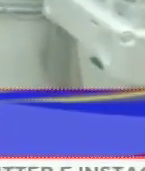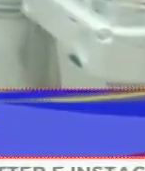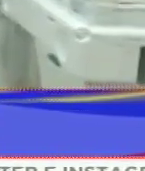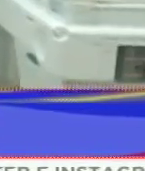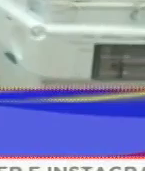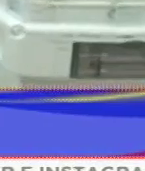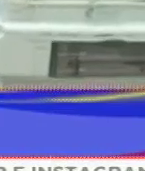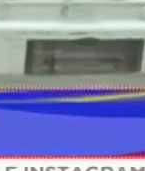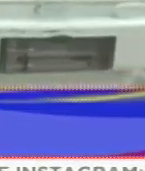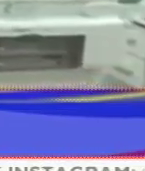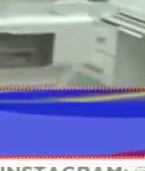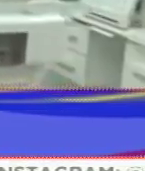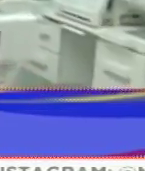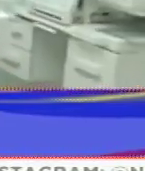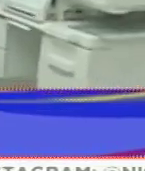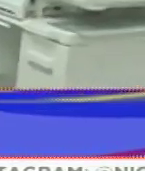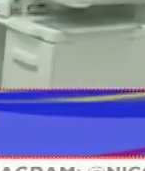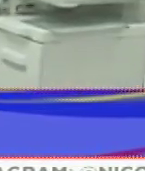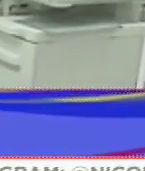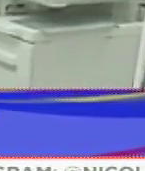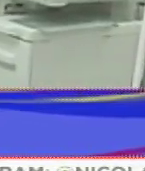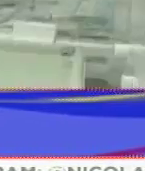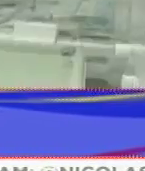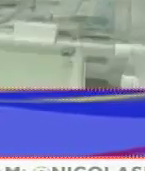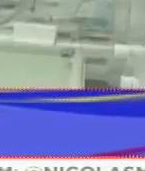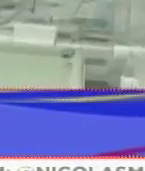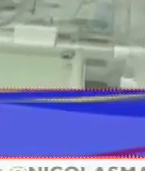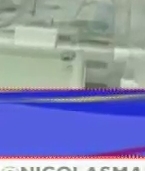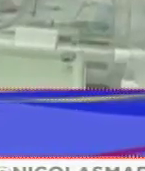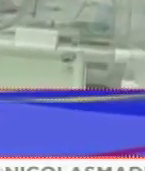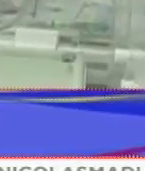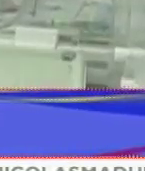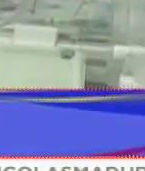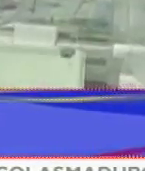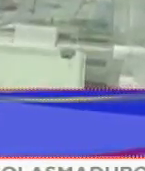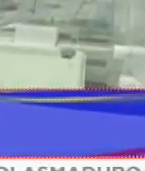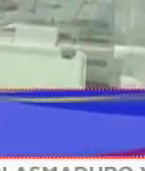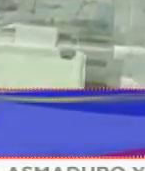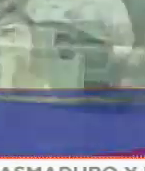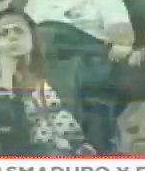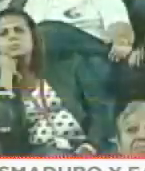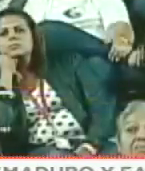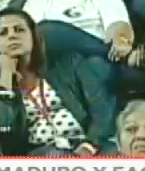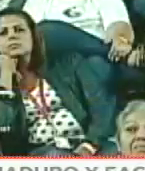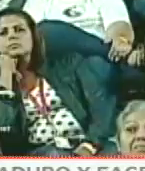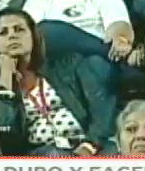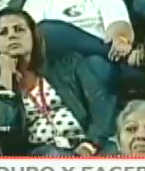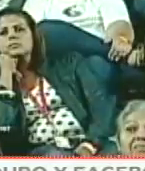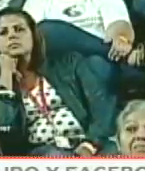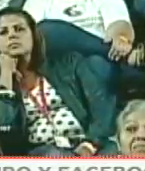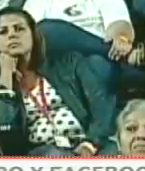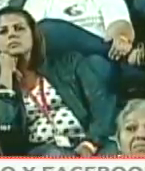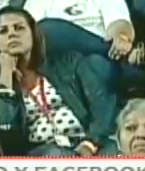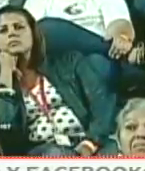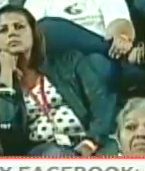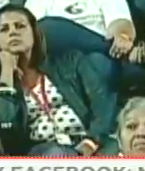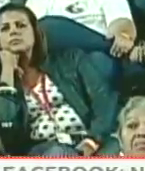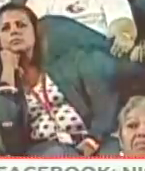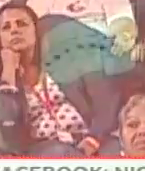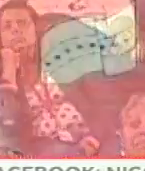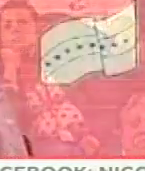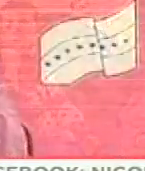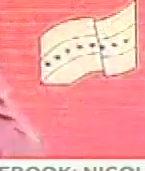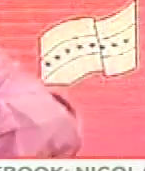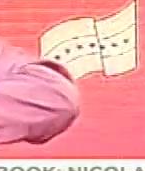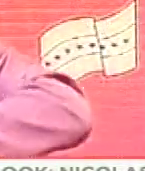segundo aniversario de parto humanizado, nos despedimos. Adelante, presidente. Bueno, mi aplauso y nuestro